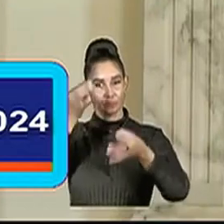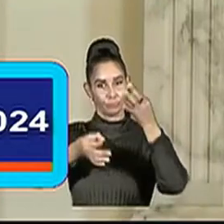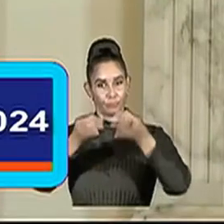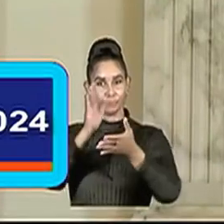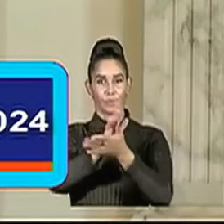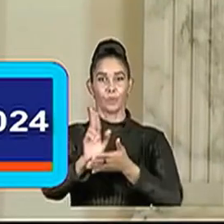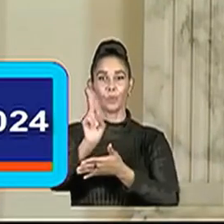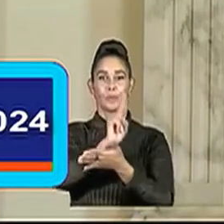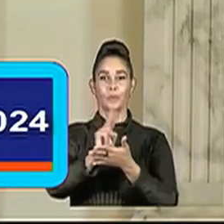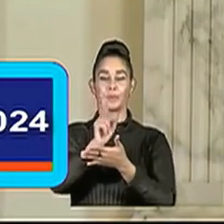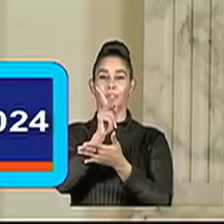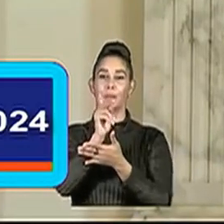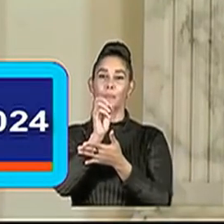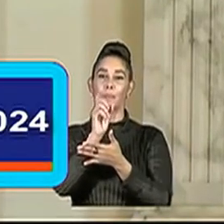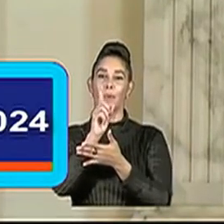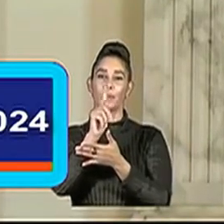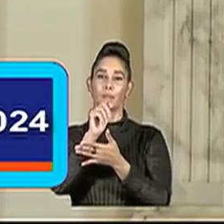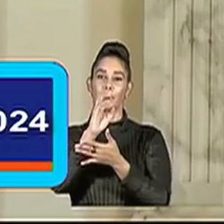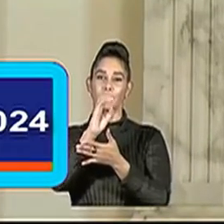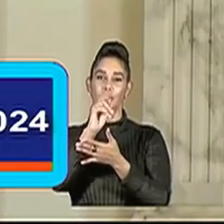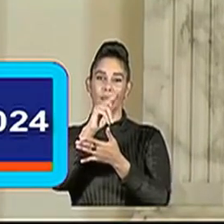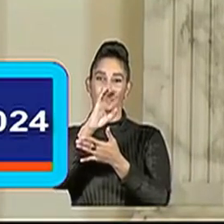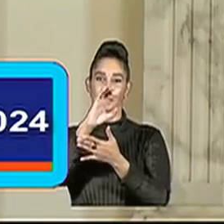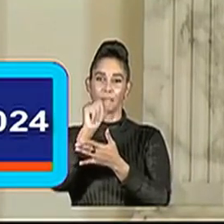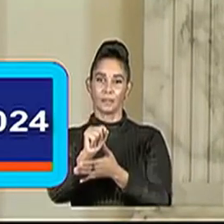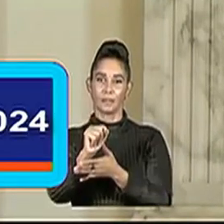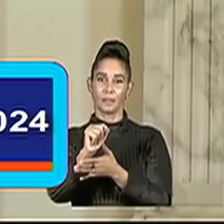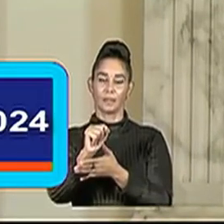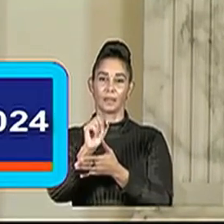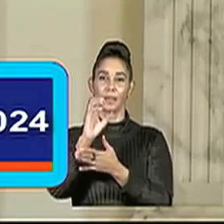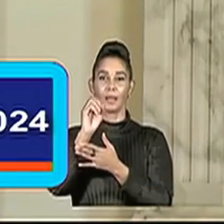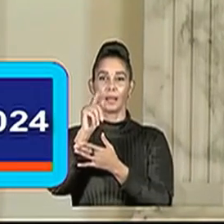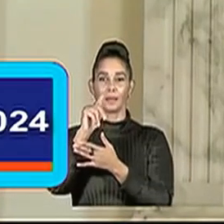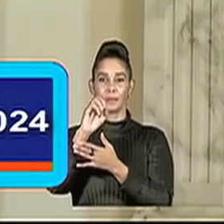Universidad Politécnica de Cartagena.